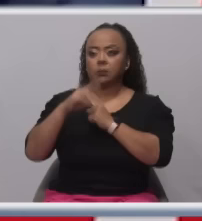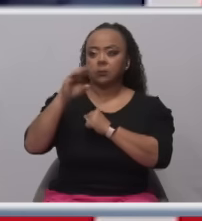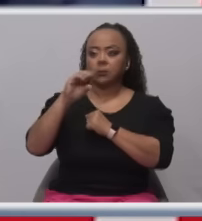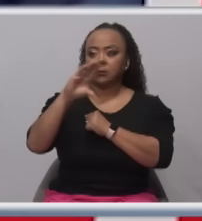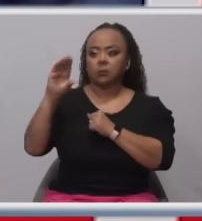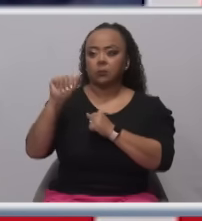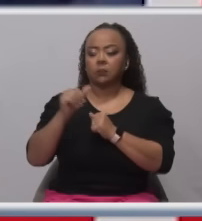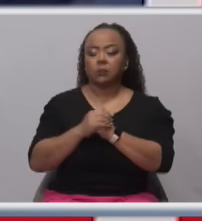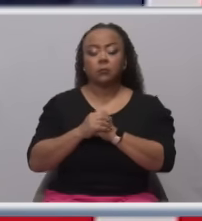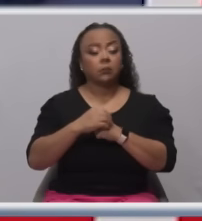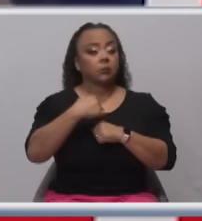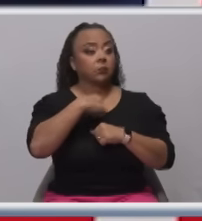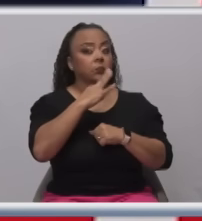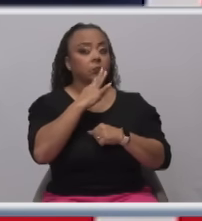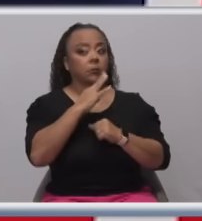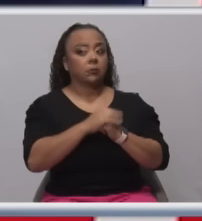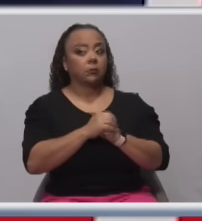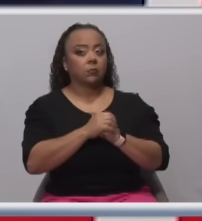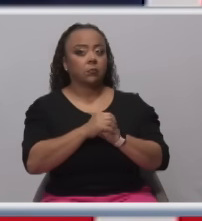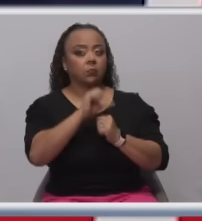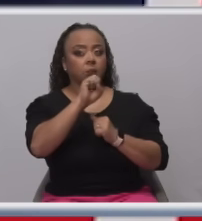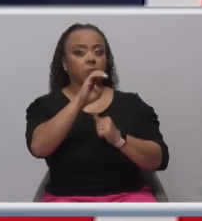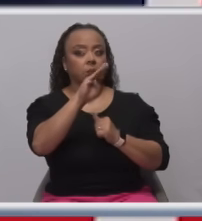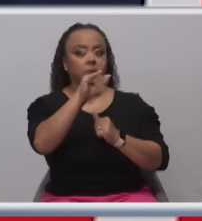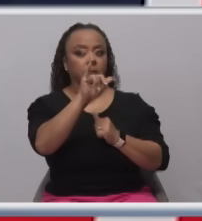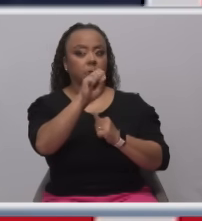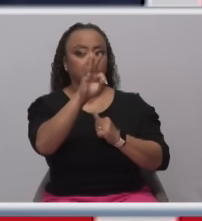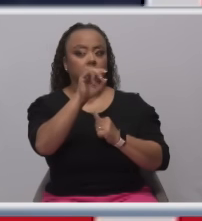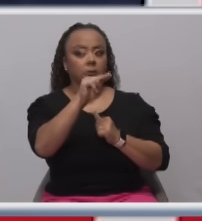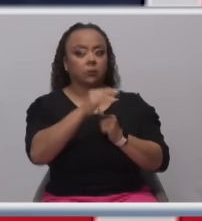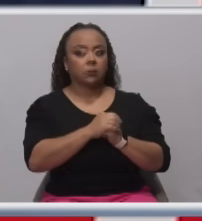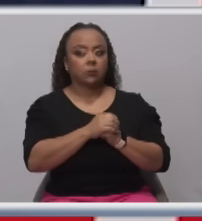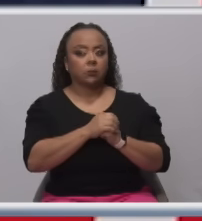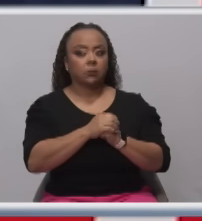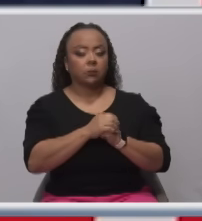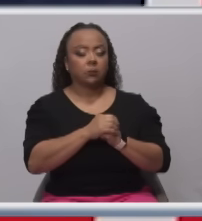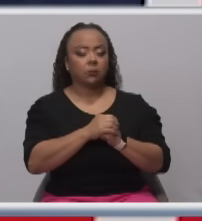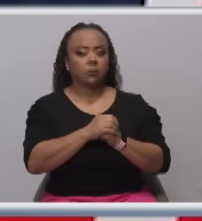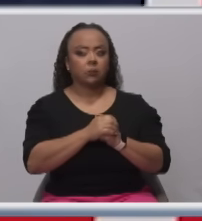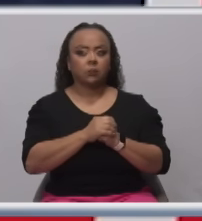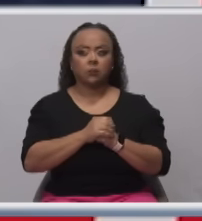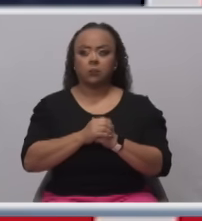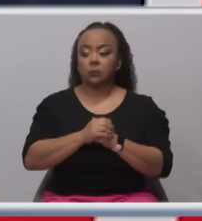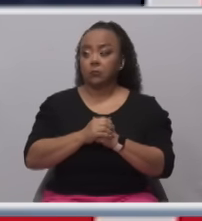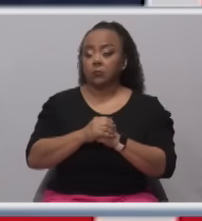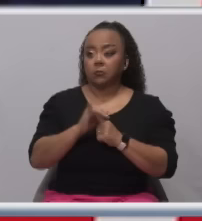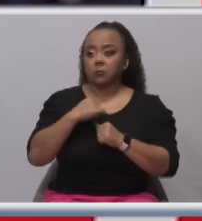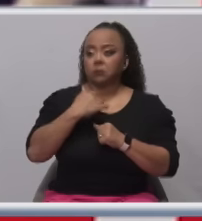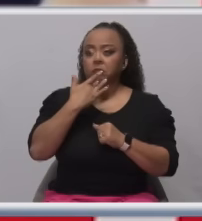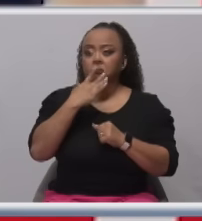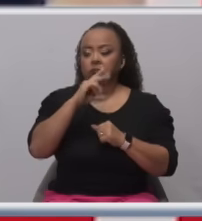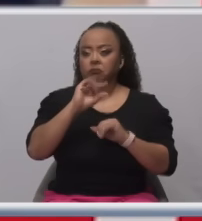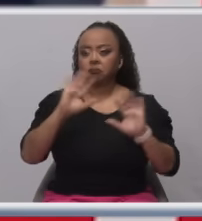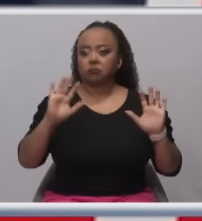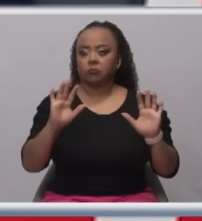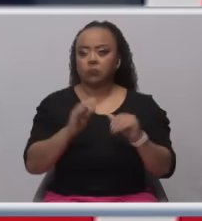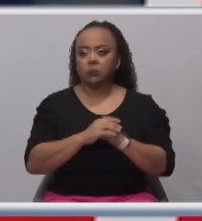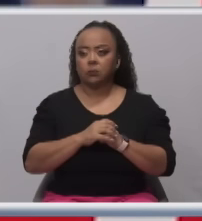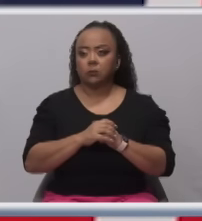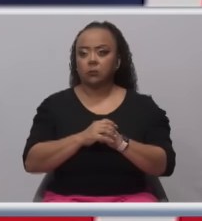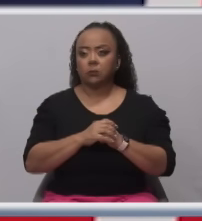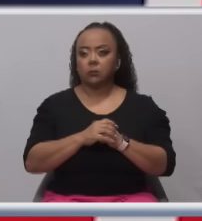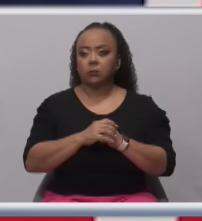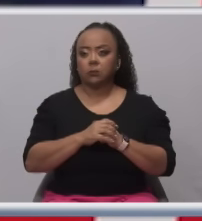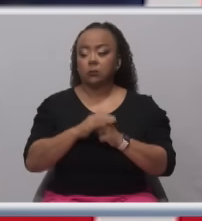bien estoy hablando Sebastián Sebastián no no no yo te estoy hablando la telev yo prefiero yo no estoy hablando mal prender la televisión porque está